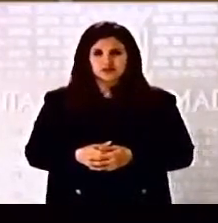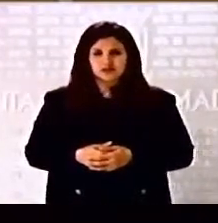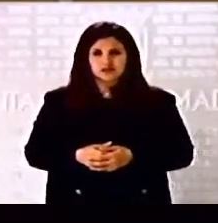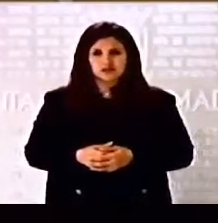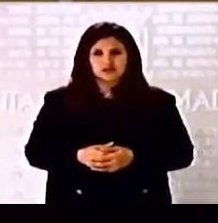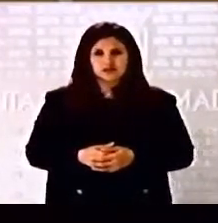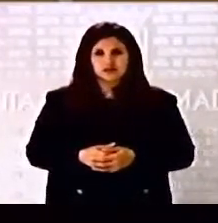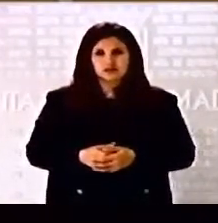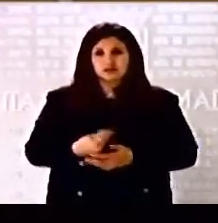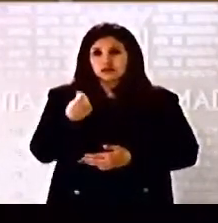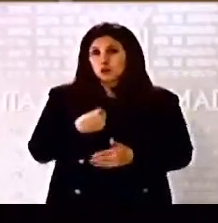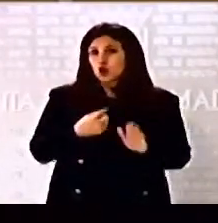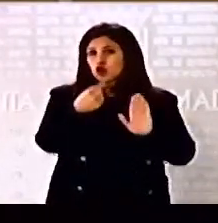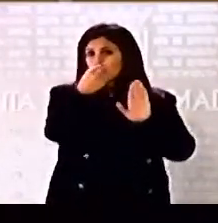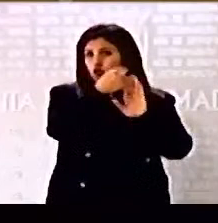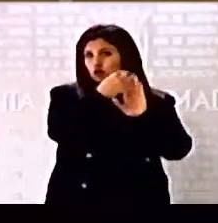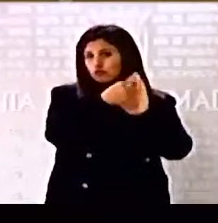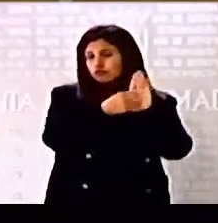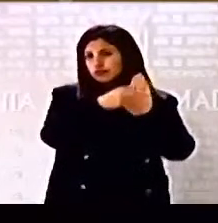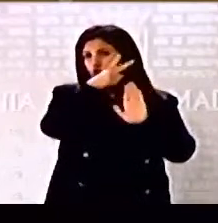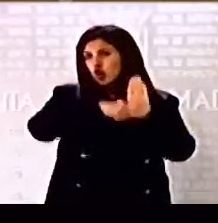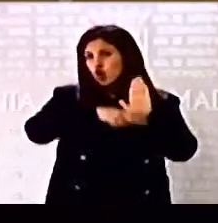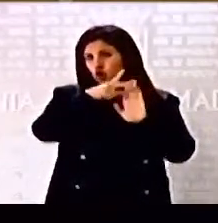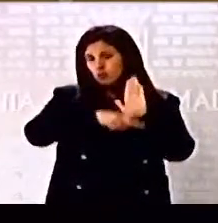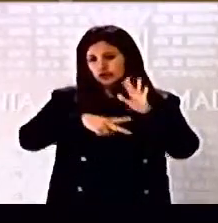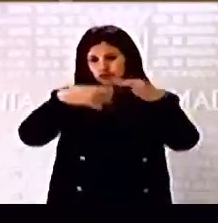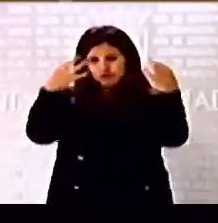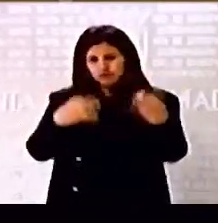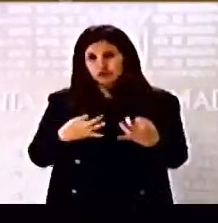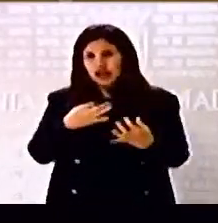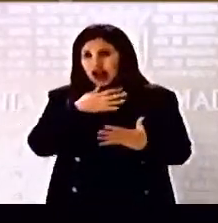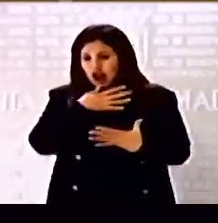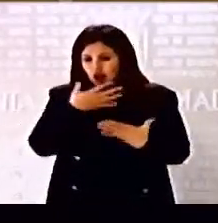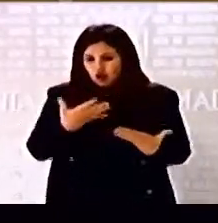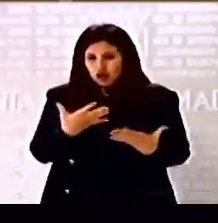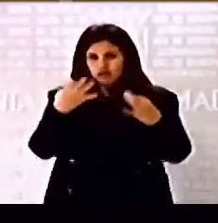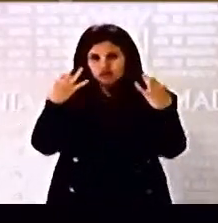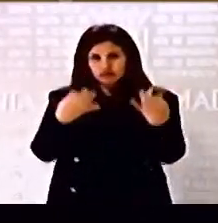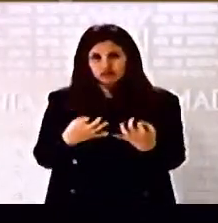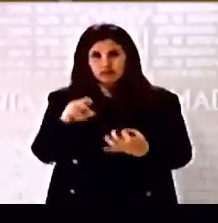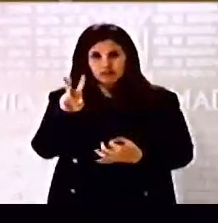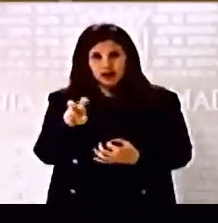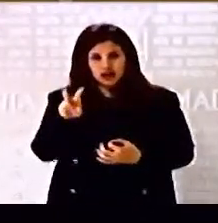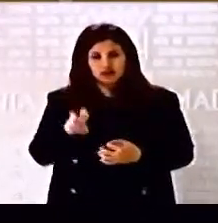Estas son las normas que están vigentes hoy,